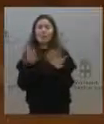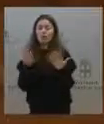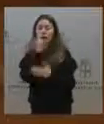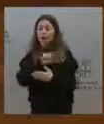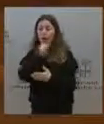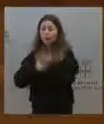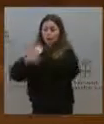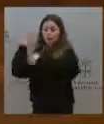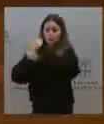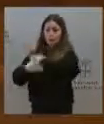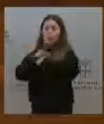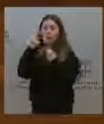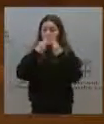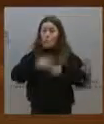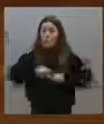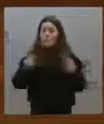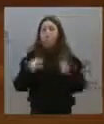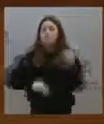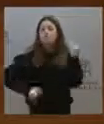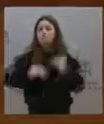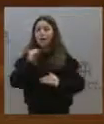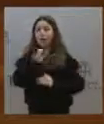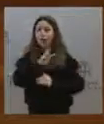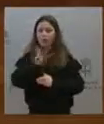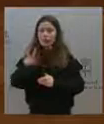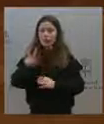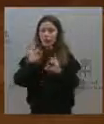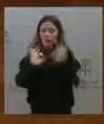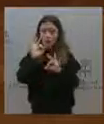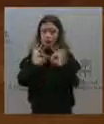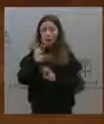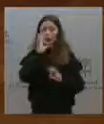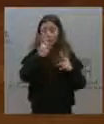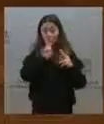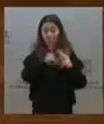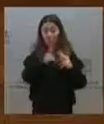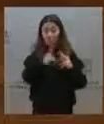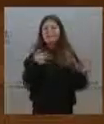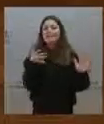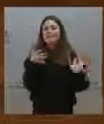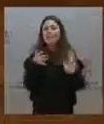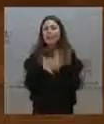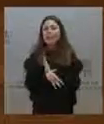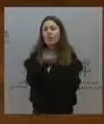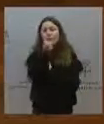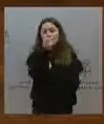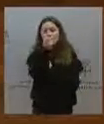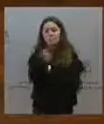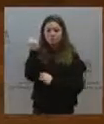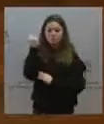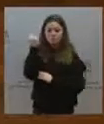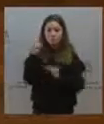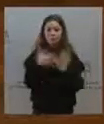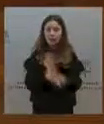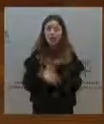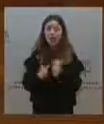32%. Y probablemente estas sean las dos patas que sostienen al PSOE en el poder, la emigración de los que pueden y el empleo